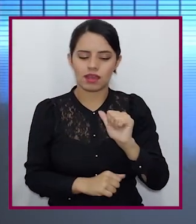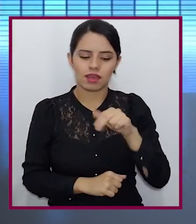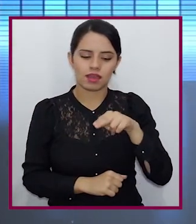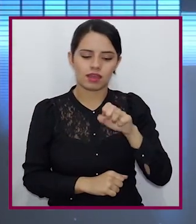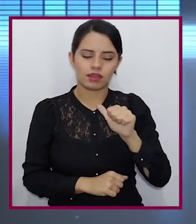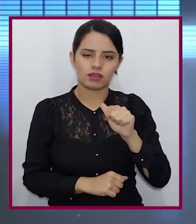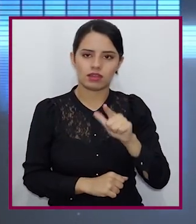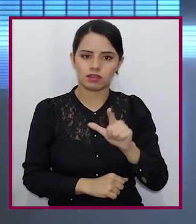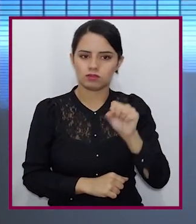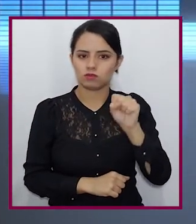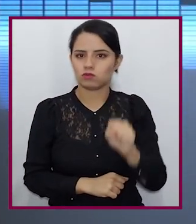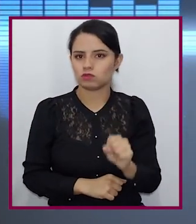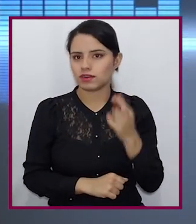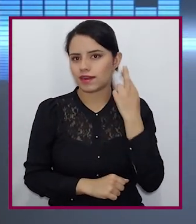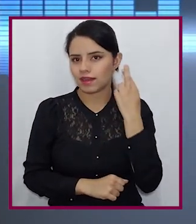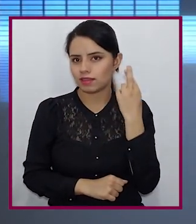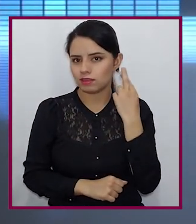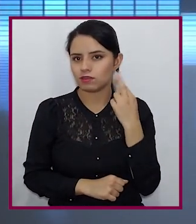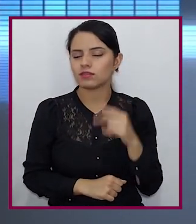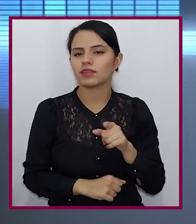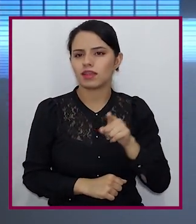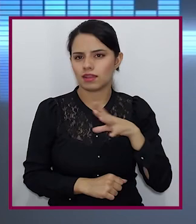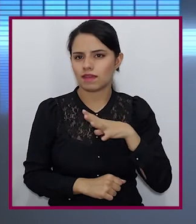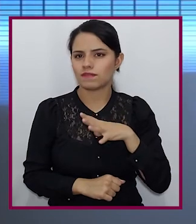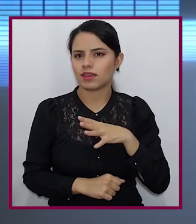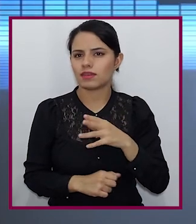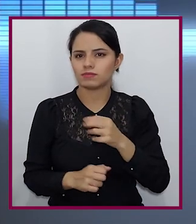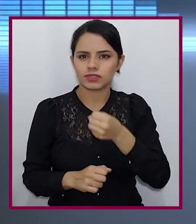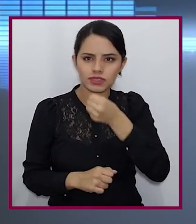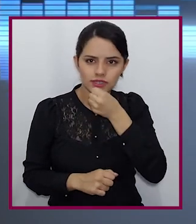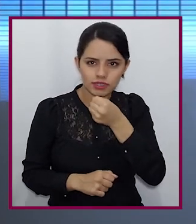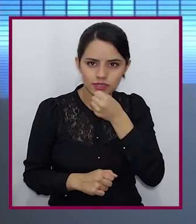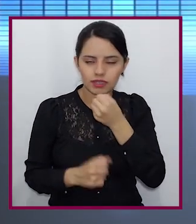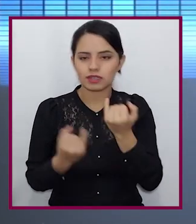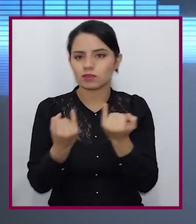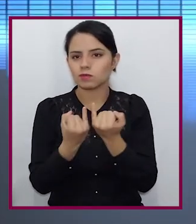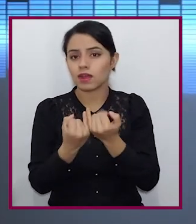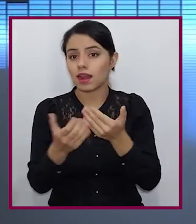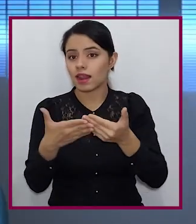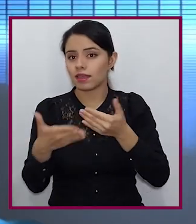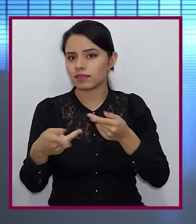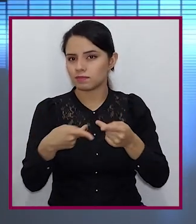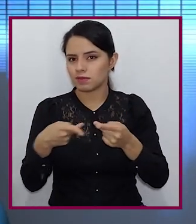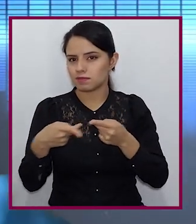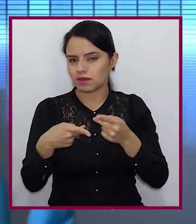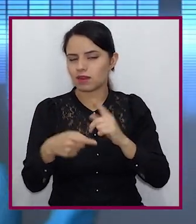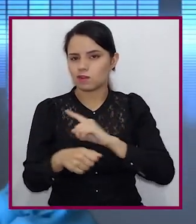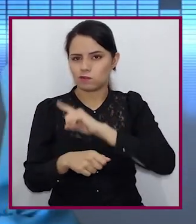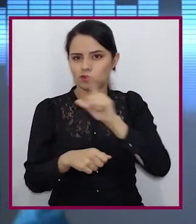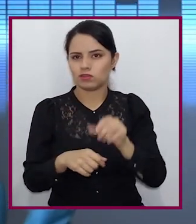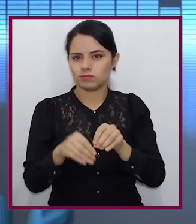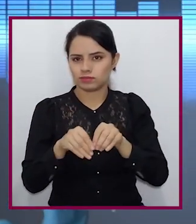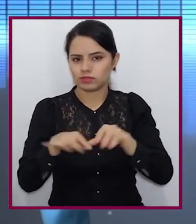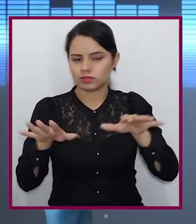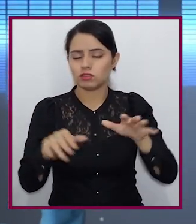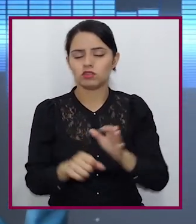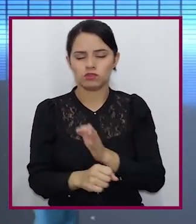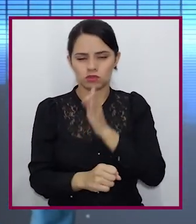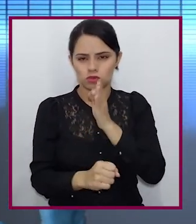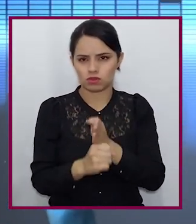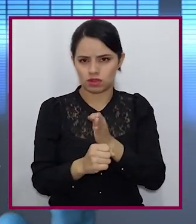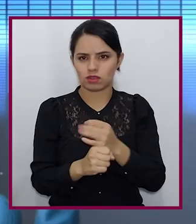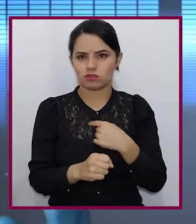hacía emisiones en streaming tanto con programas en directo como en contenidos grabados. Y yo les voy a hablar de